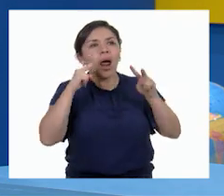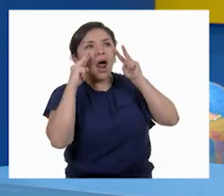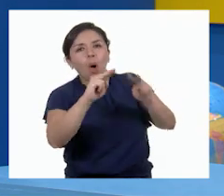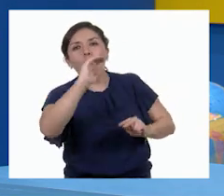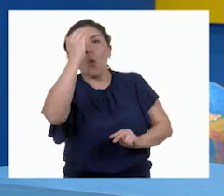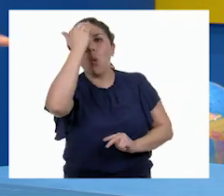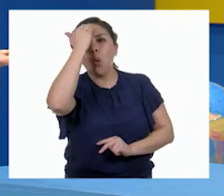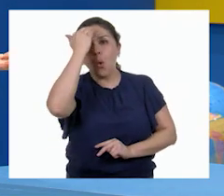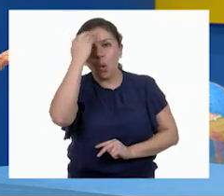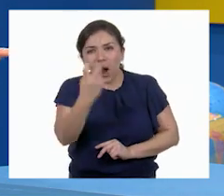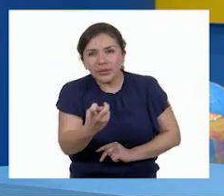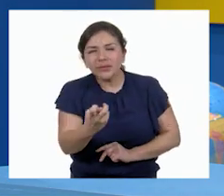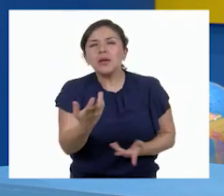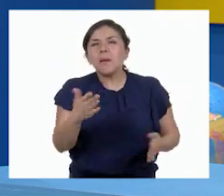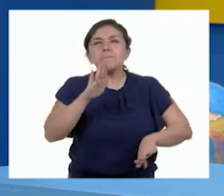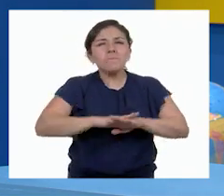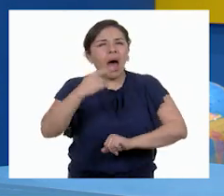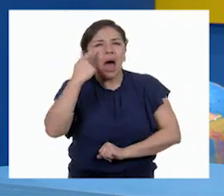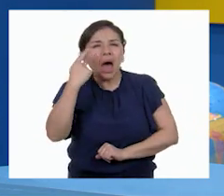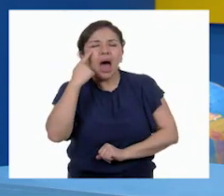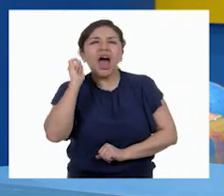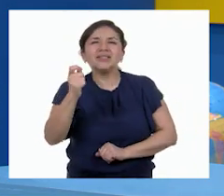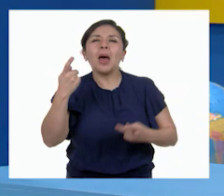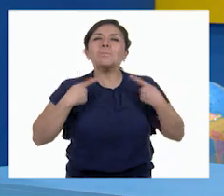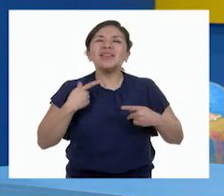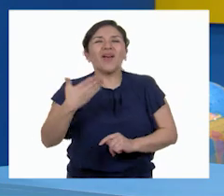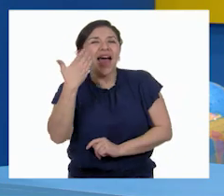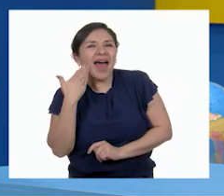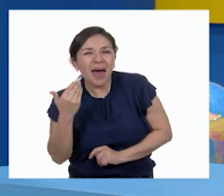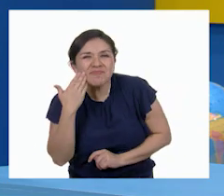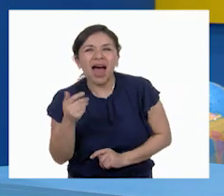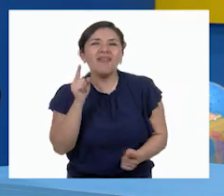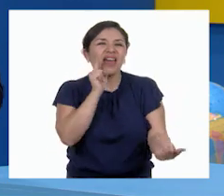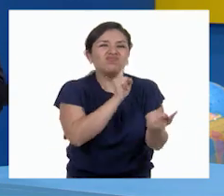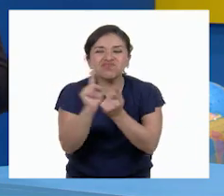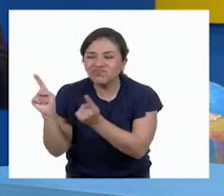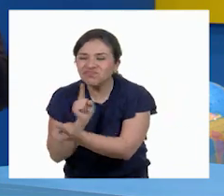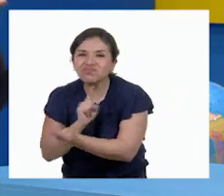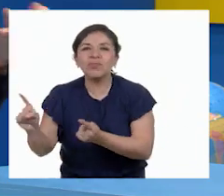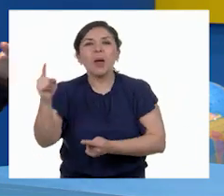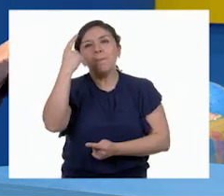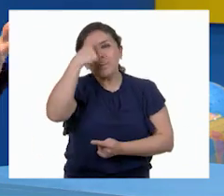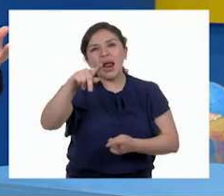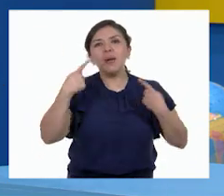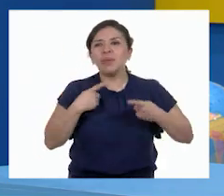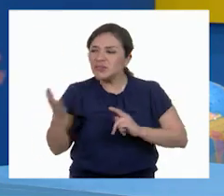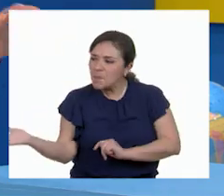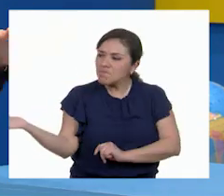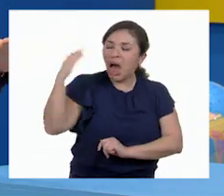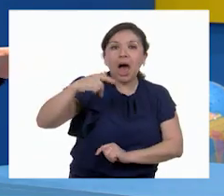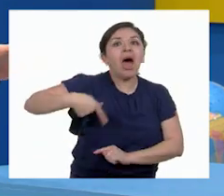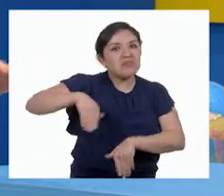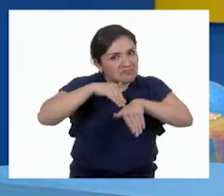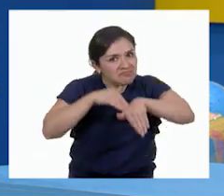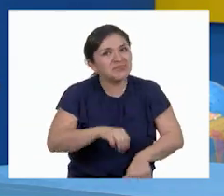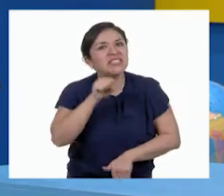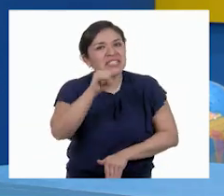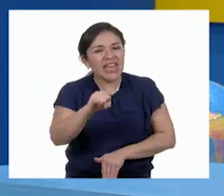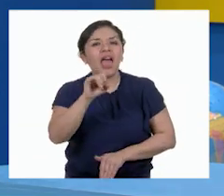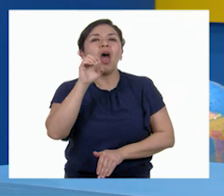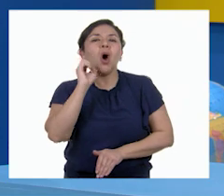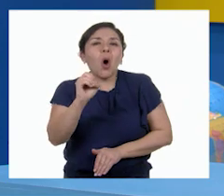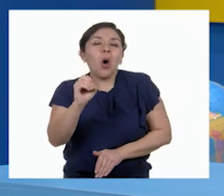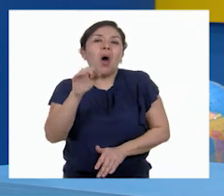región. Casi siempre fueron líderes con carisma y con la capacidad de movilizar a grandes grupos e incluso, si así